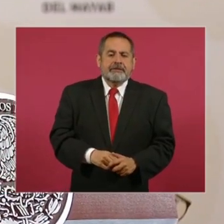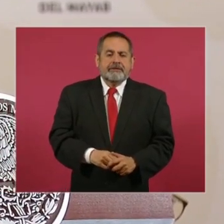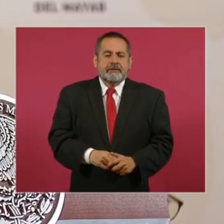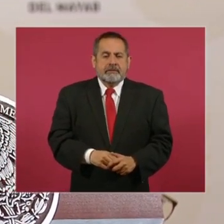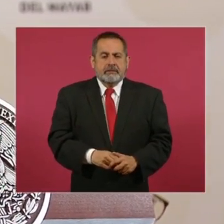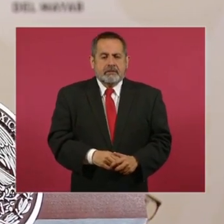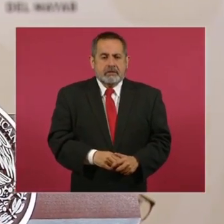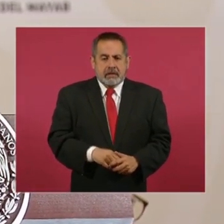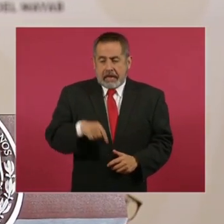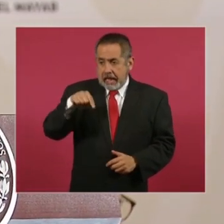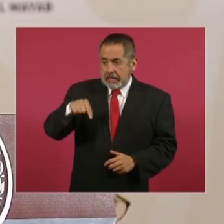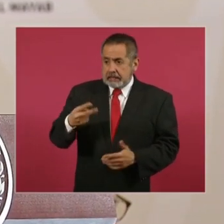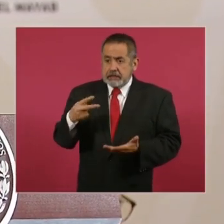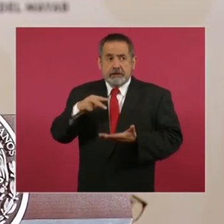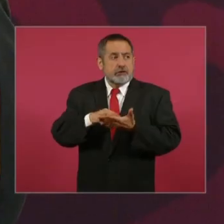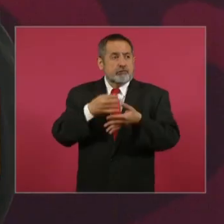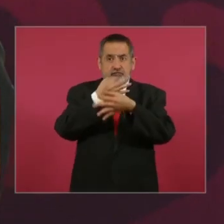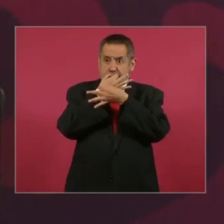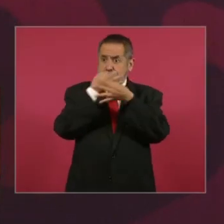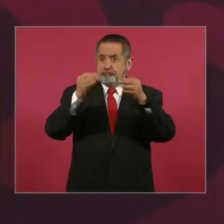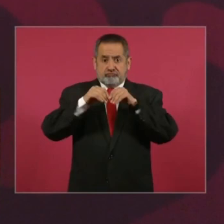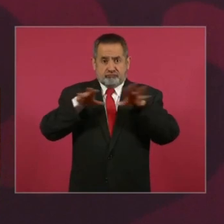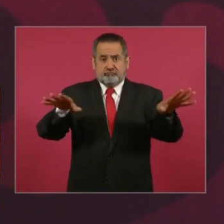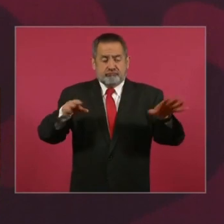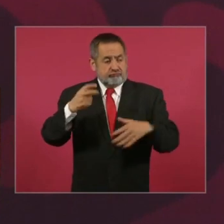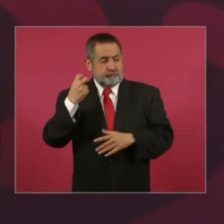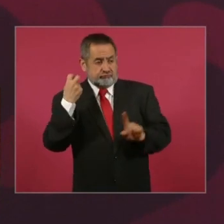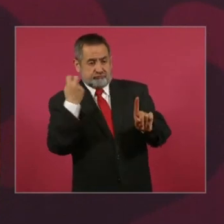si se hace aquí una denuncia, porque